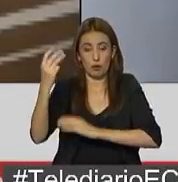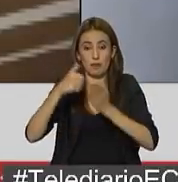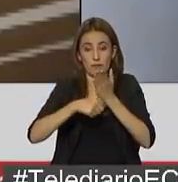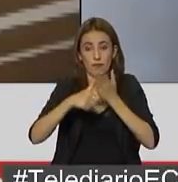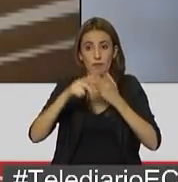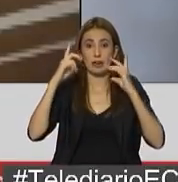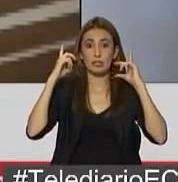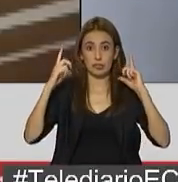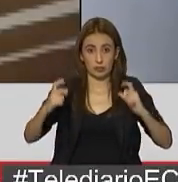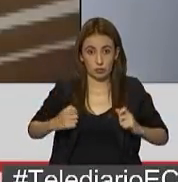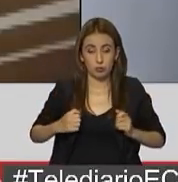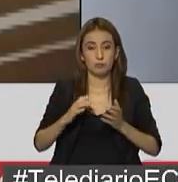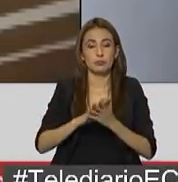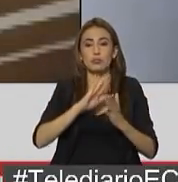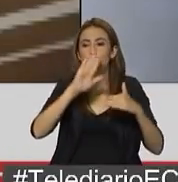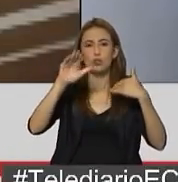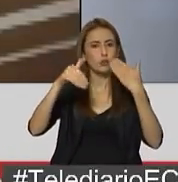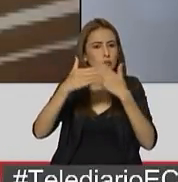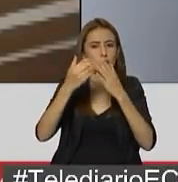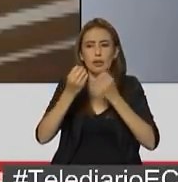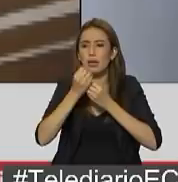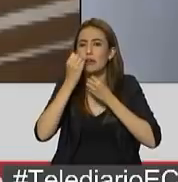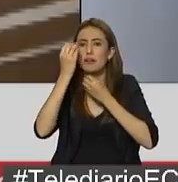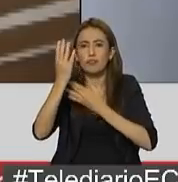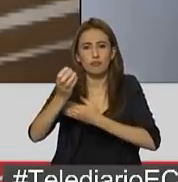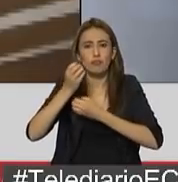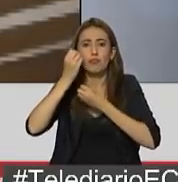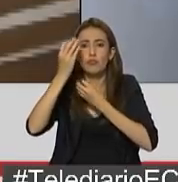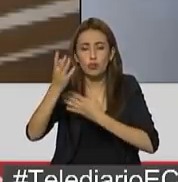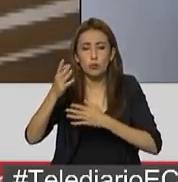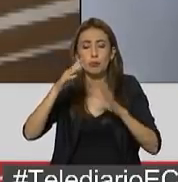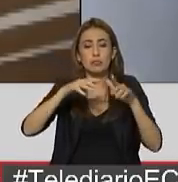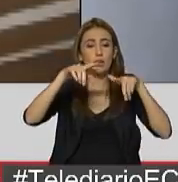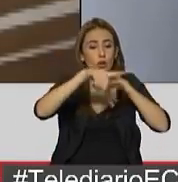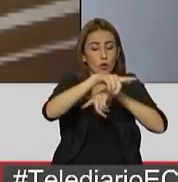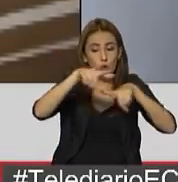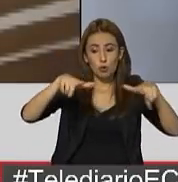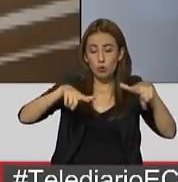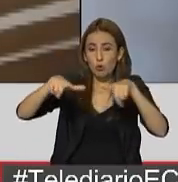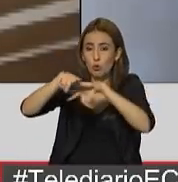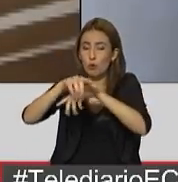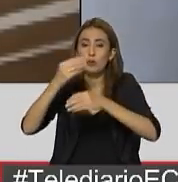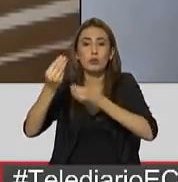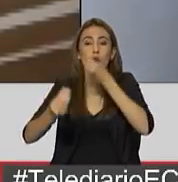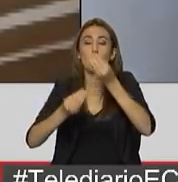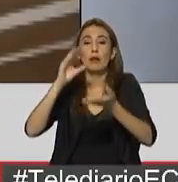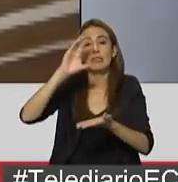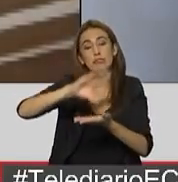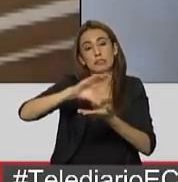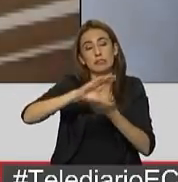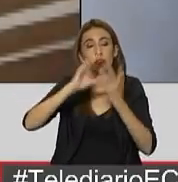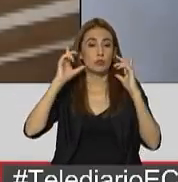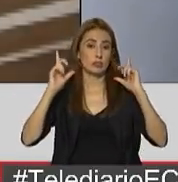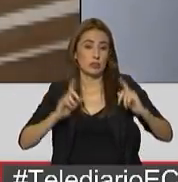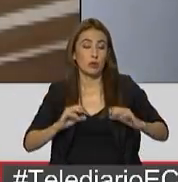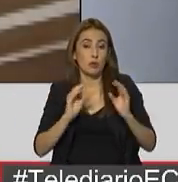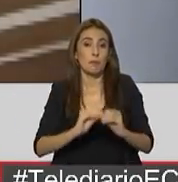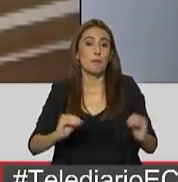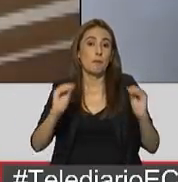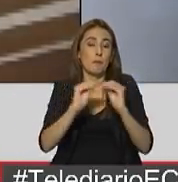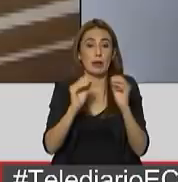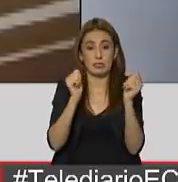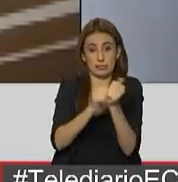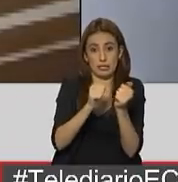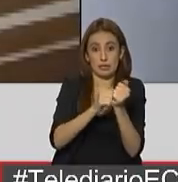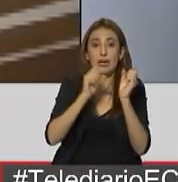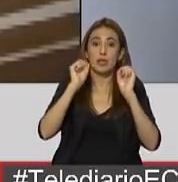el mapa de el Ecuador, y allí por cantón podemos observar cuál subcentro de salud nos queda cerca de nuestro domicilio para